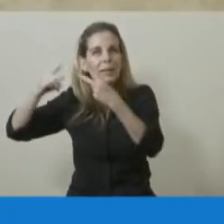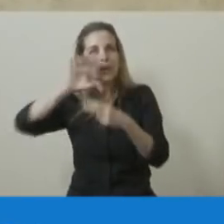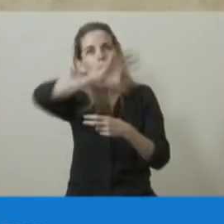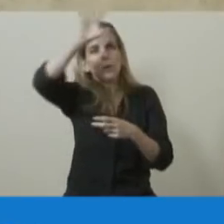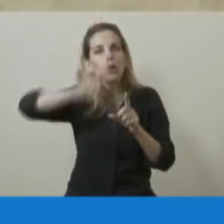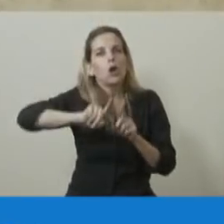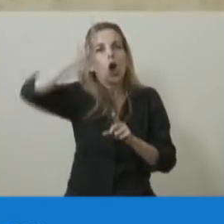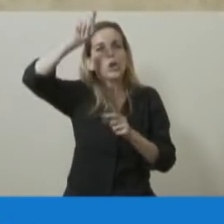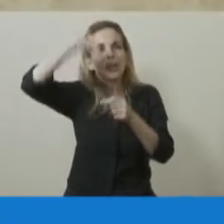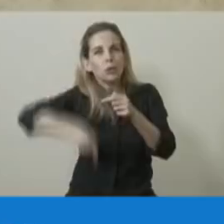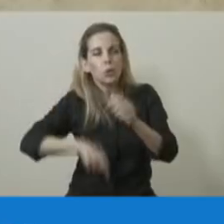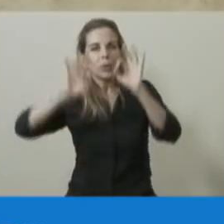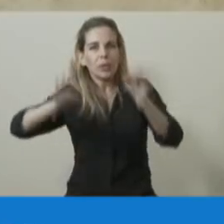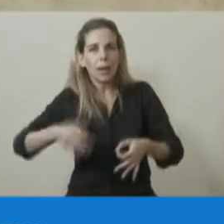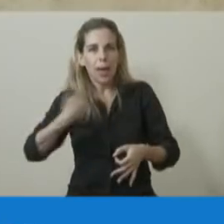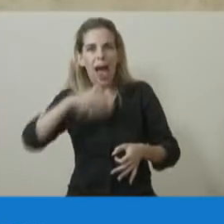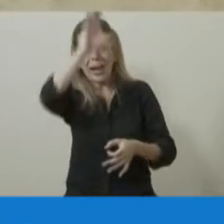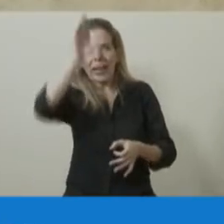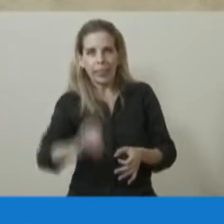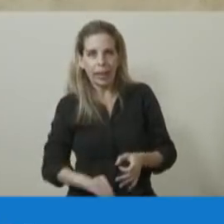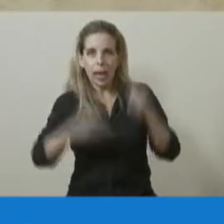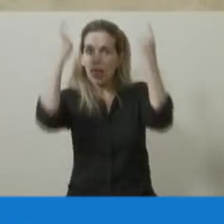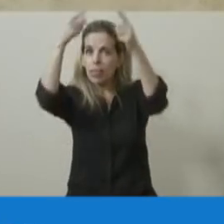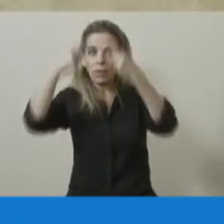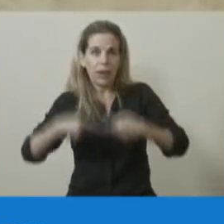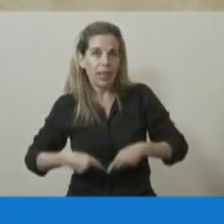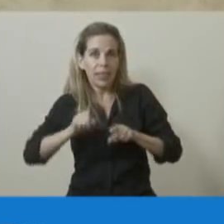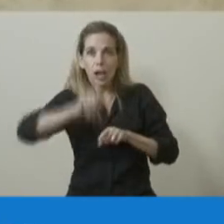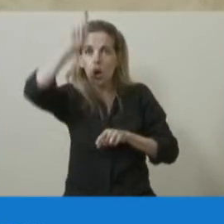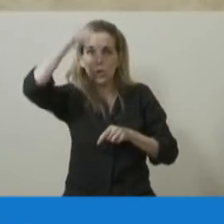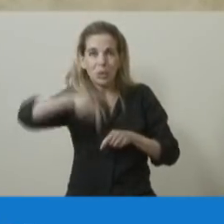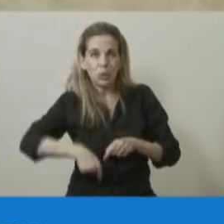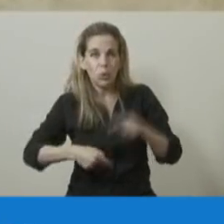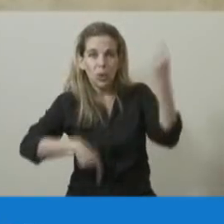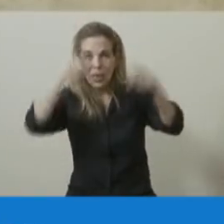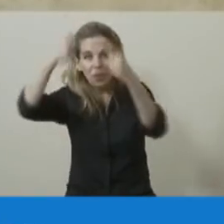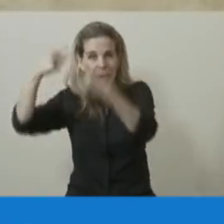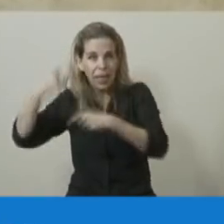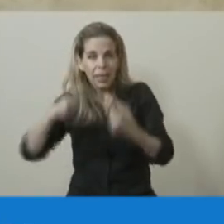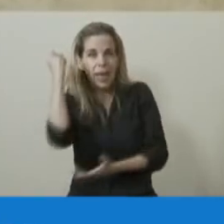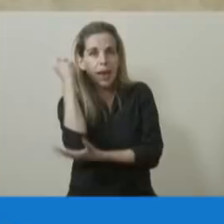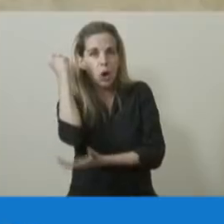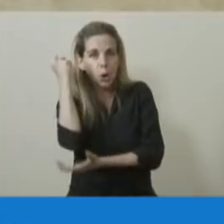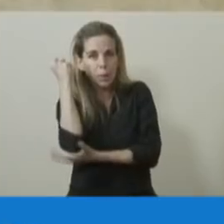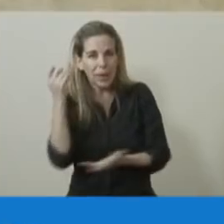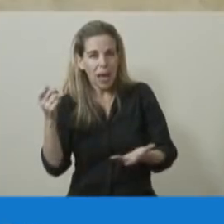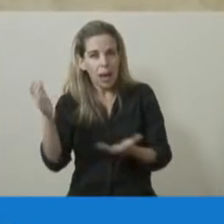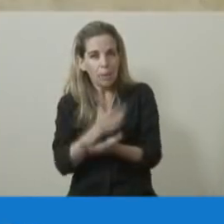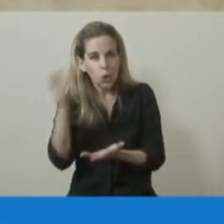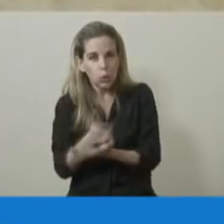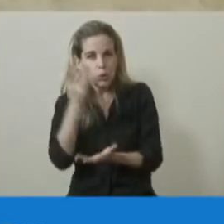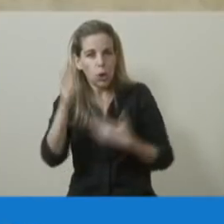una Argentina central rica y una Argentina periférica al norte y otra Argentina periférica al sur, olvidados del